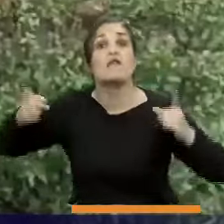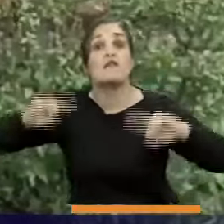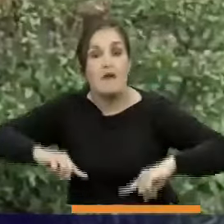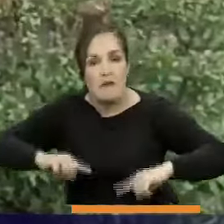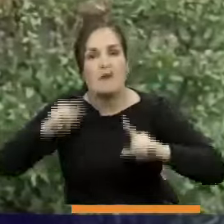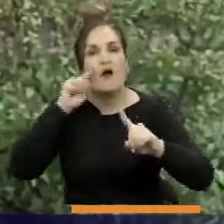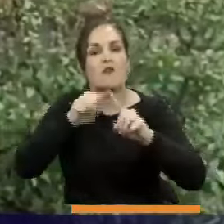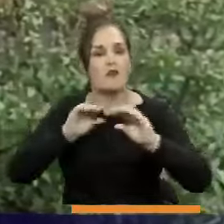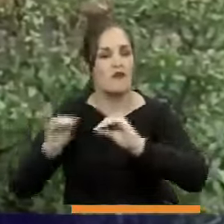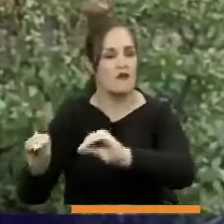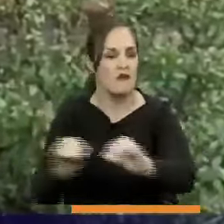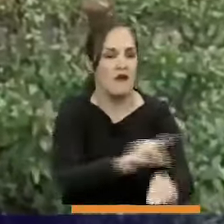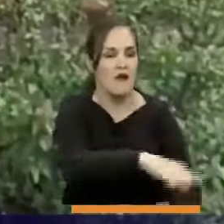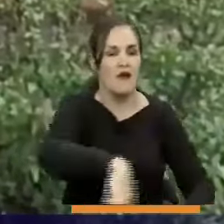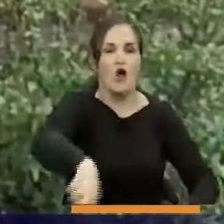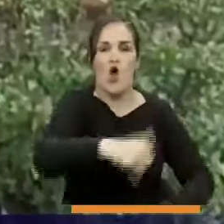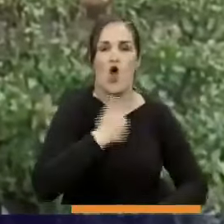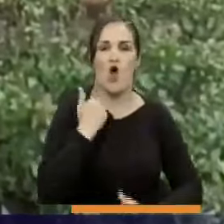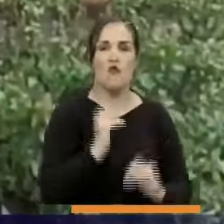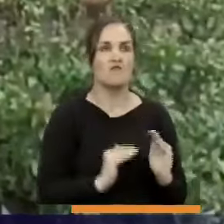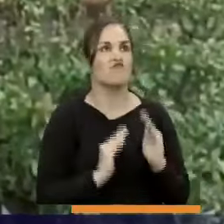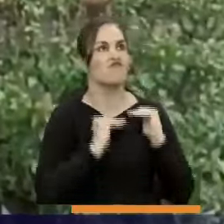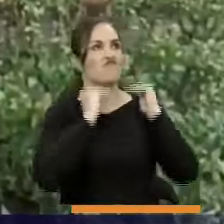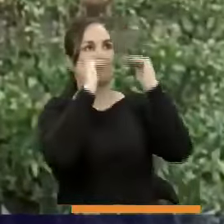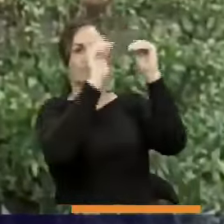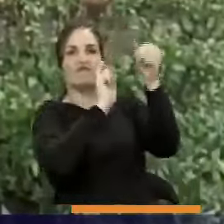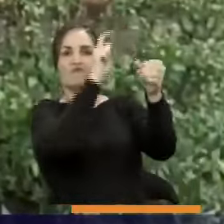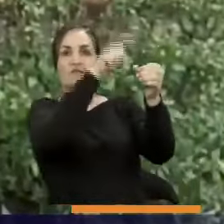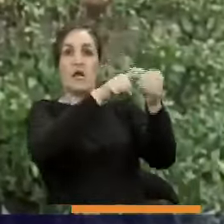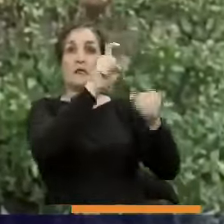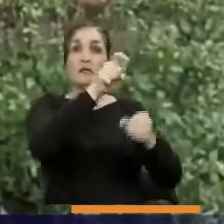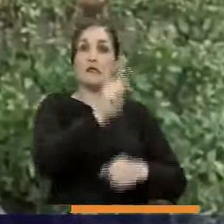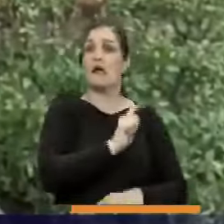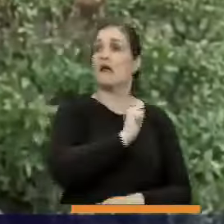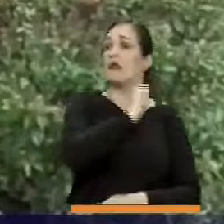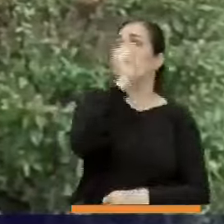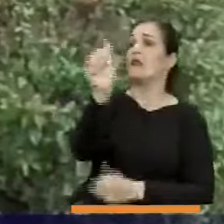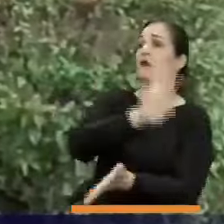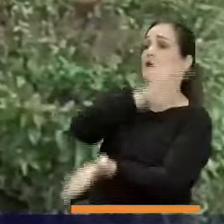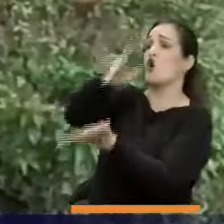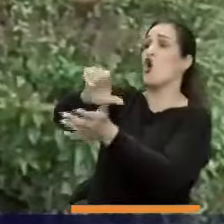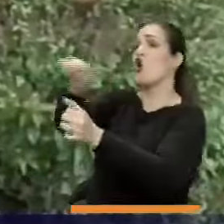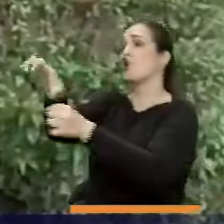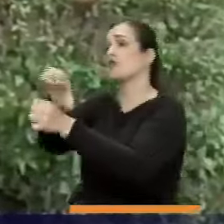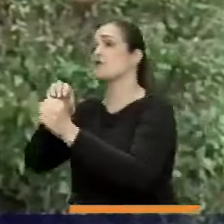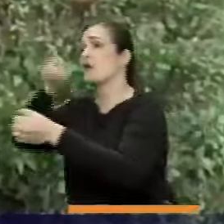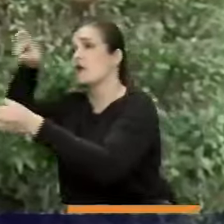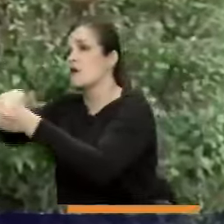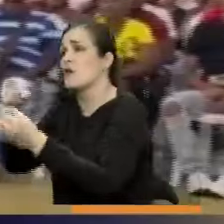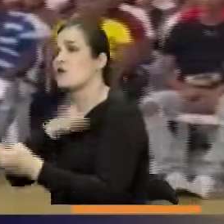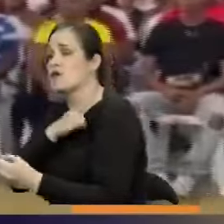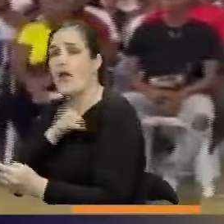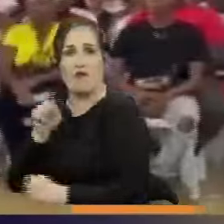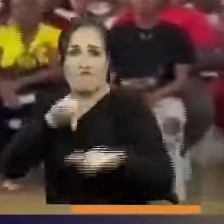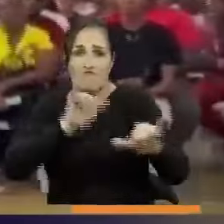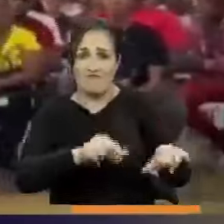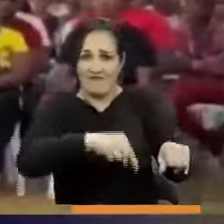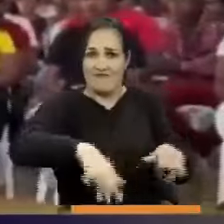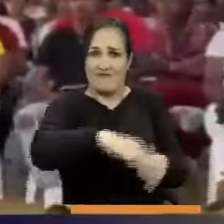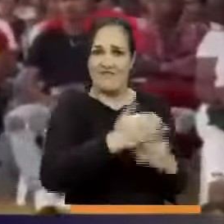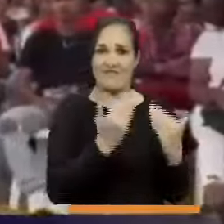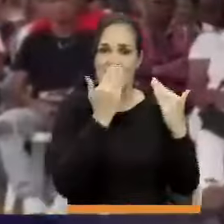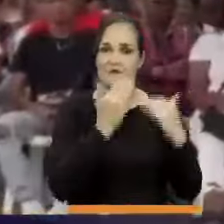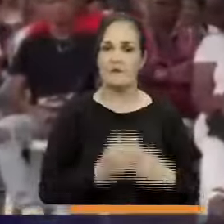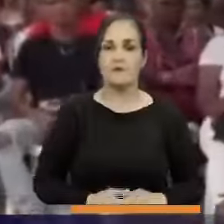proceso de educación superior aquí en el territorio y no tengan la necesidad de salir a otras ciudades a estudiar.